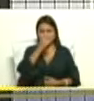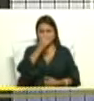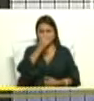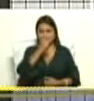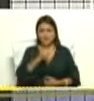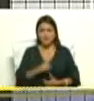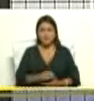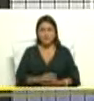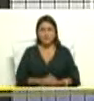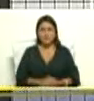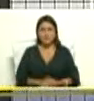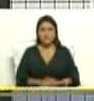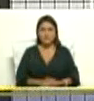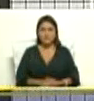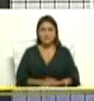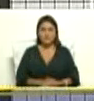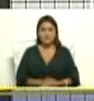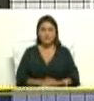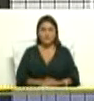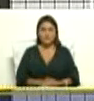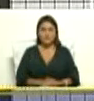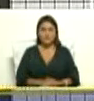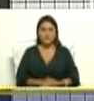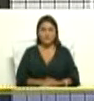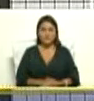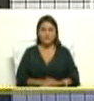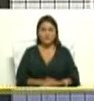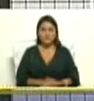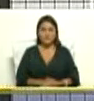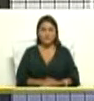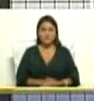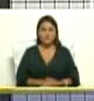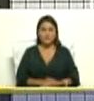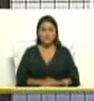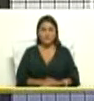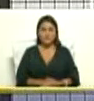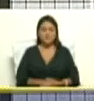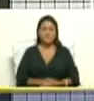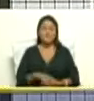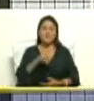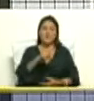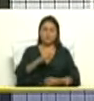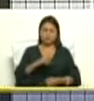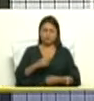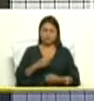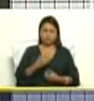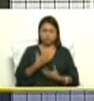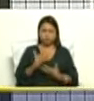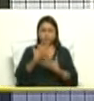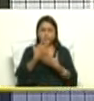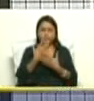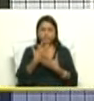integradas Ese es obra también del espíritu de los